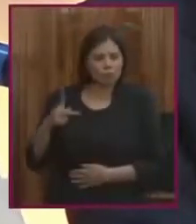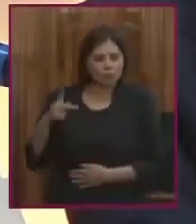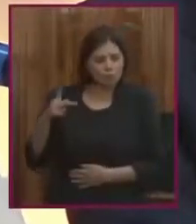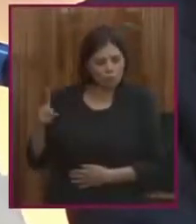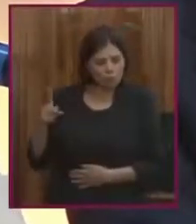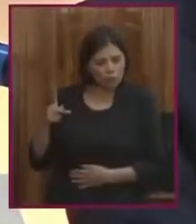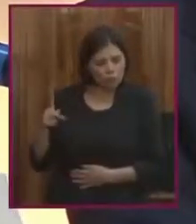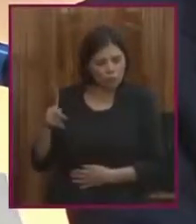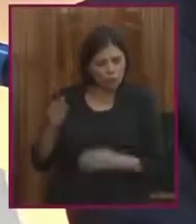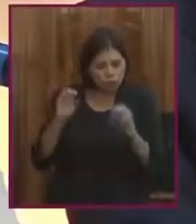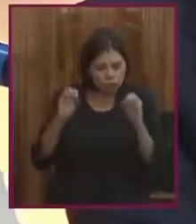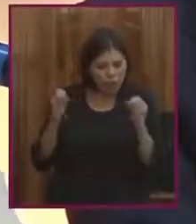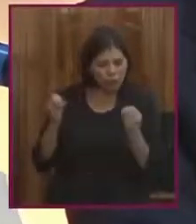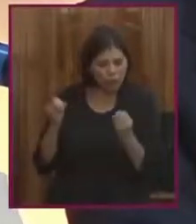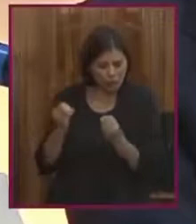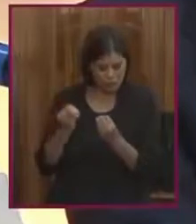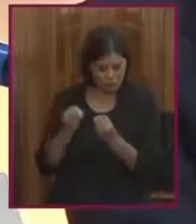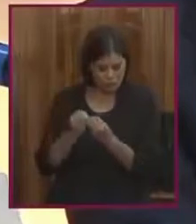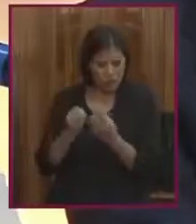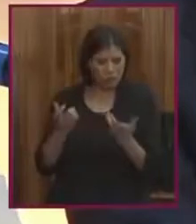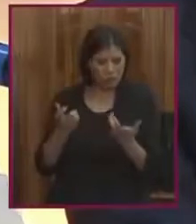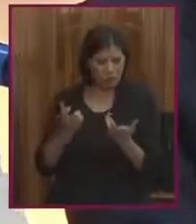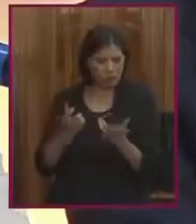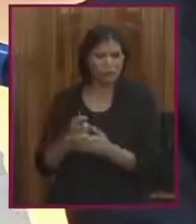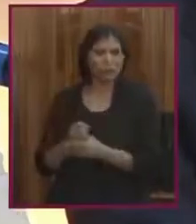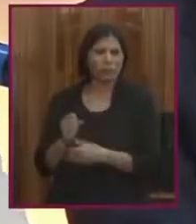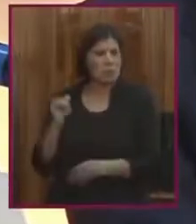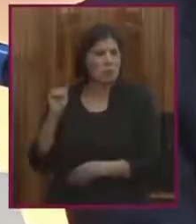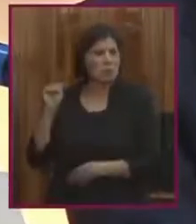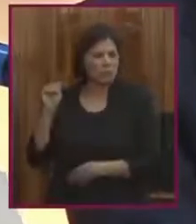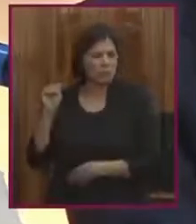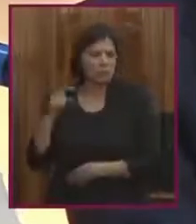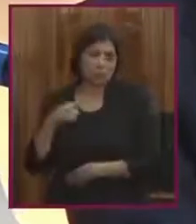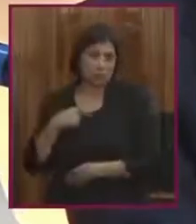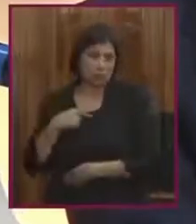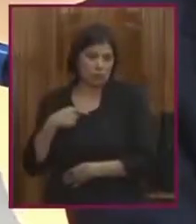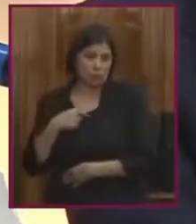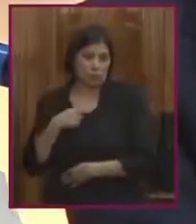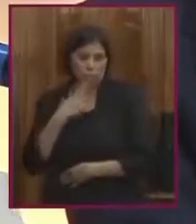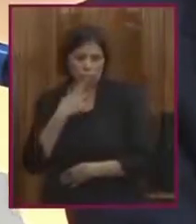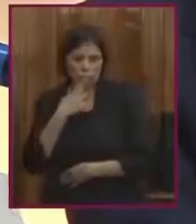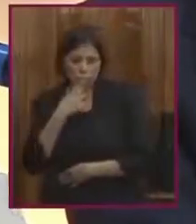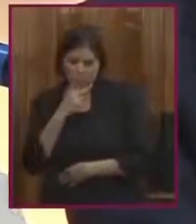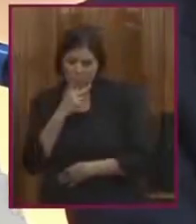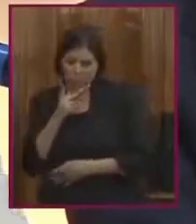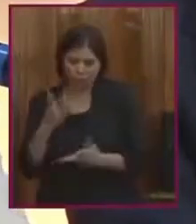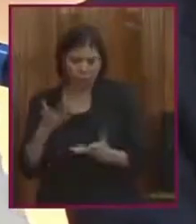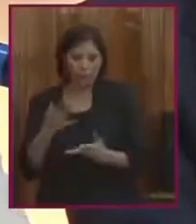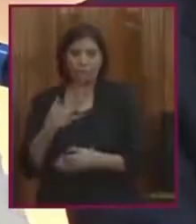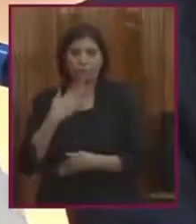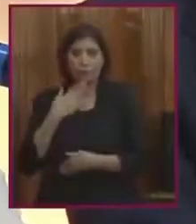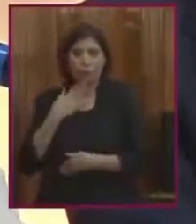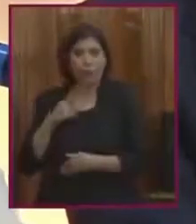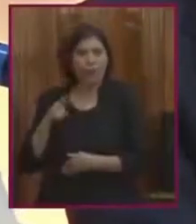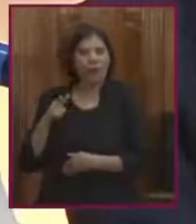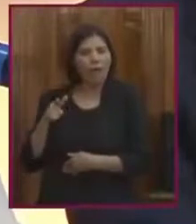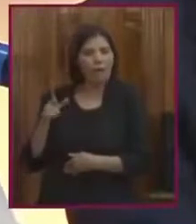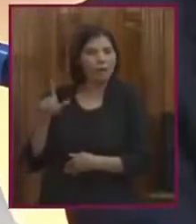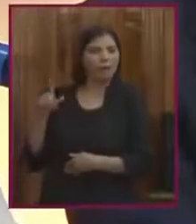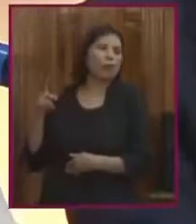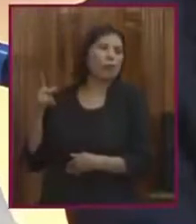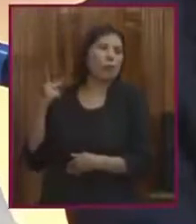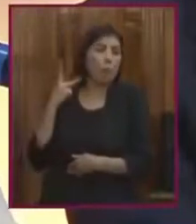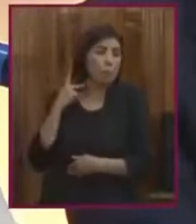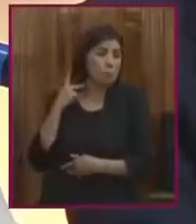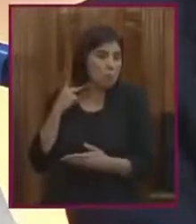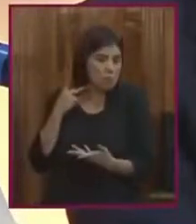organización político-sindical, y estoy usando las palabras bien, o sea, es político-sindical,